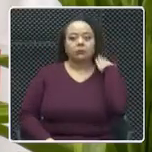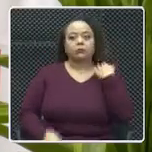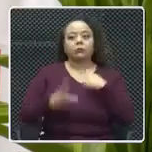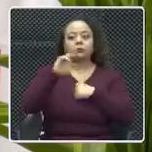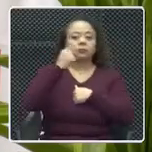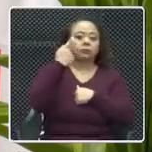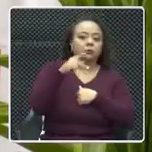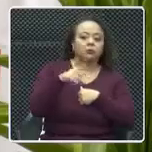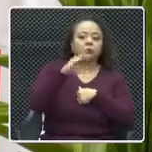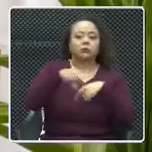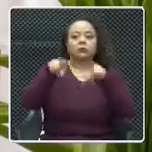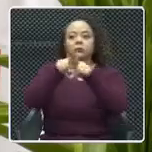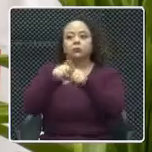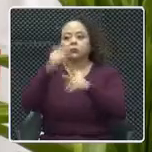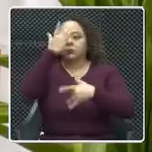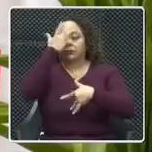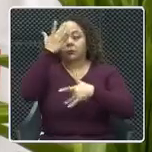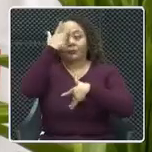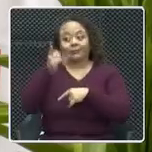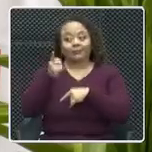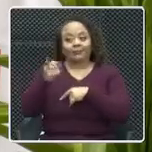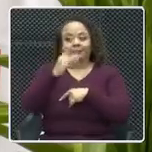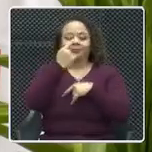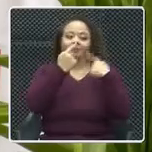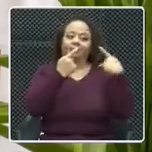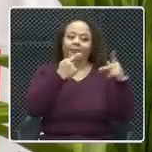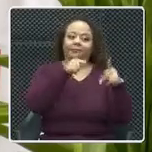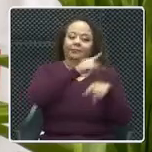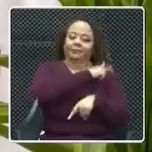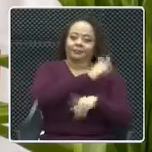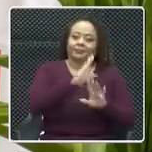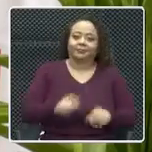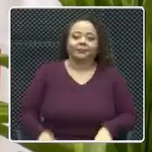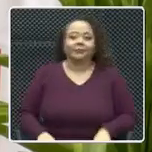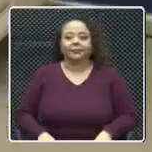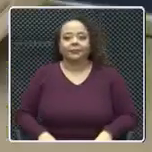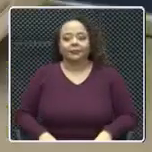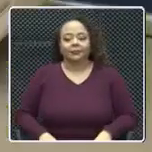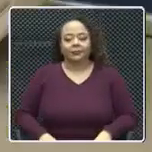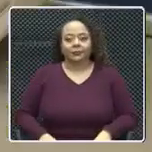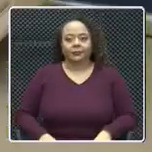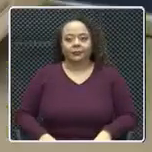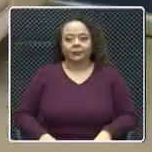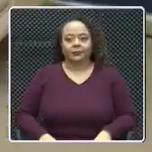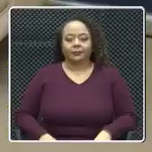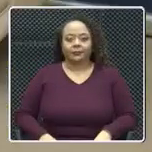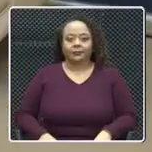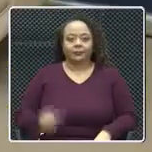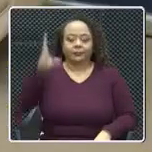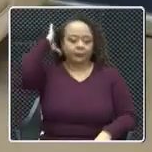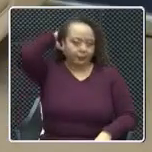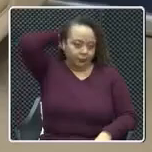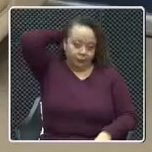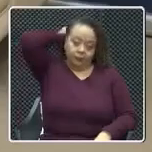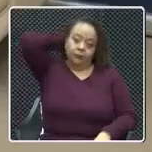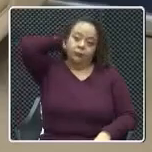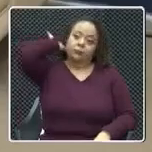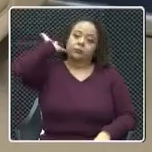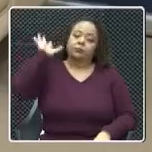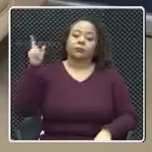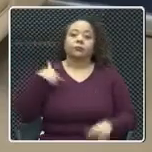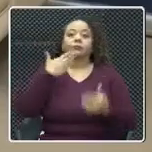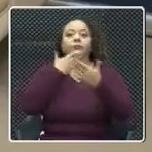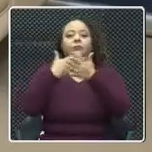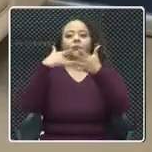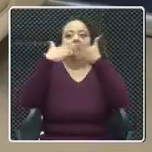ni la enfermedad. La enfermedad le corresponde a ustedes y el riesgo lo debe tener identificado la empresa. Exacto. Correcto. Cierto. Vean, muchachas, yo soy buen